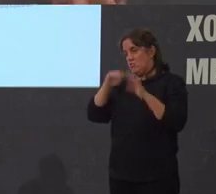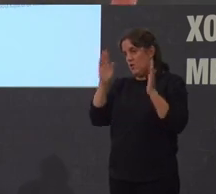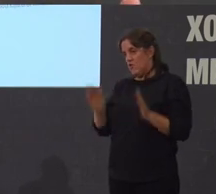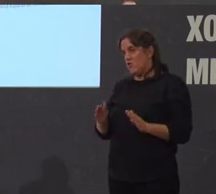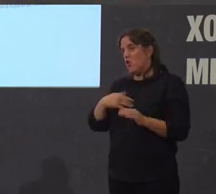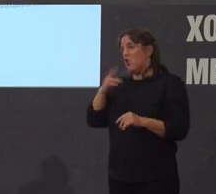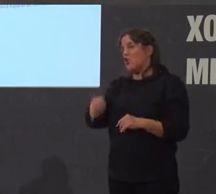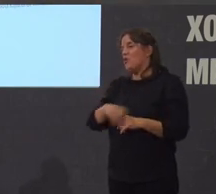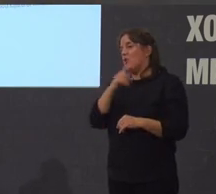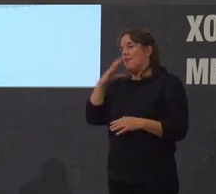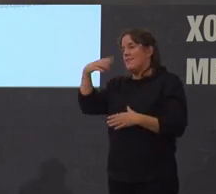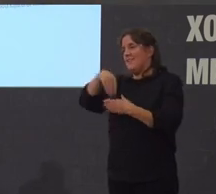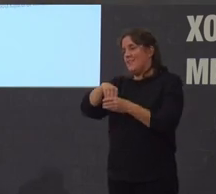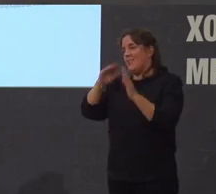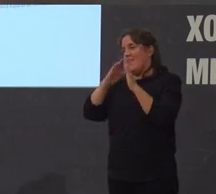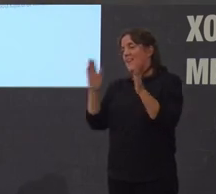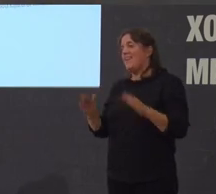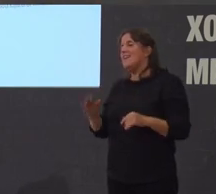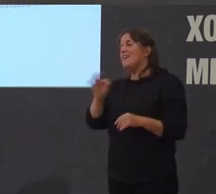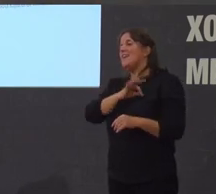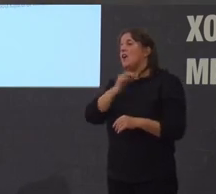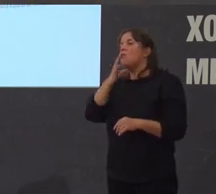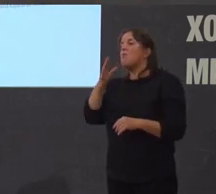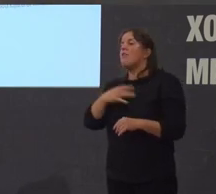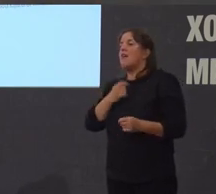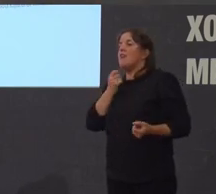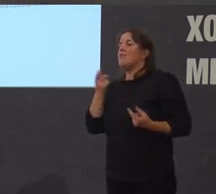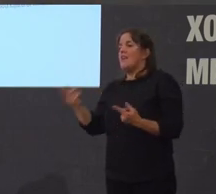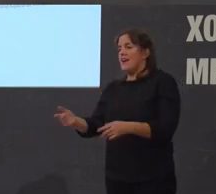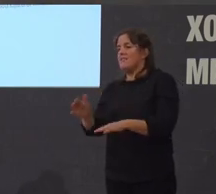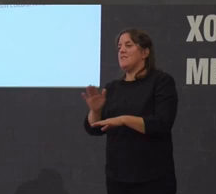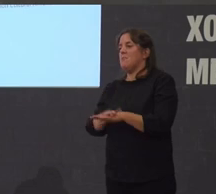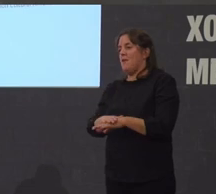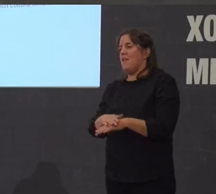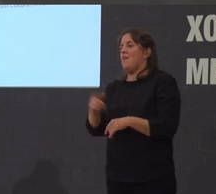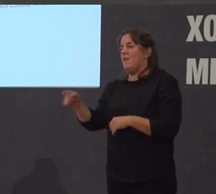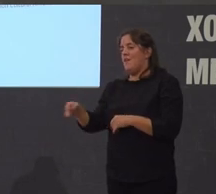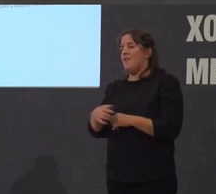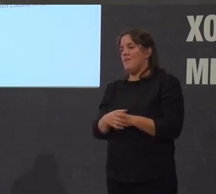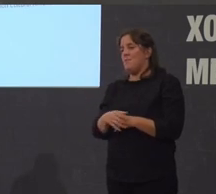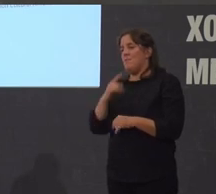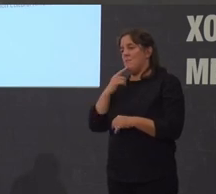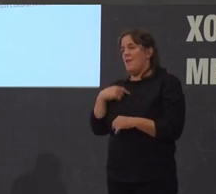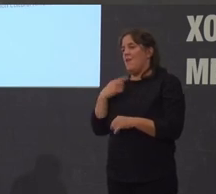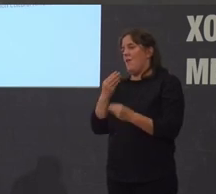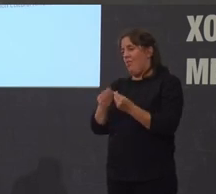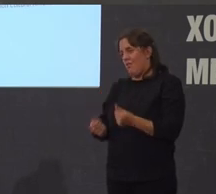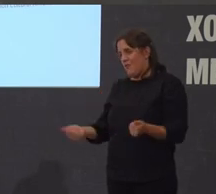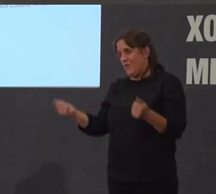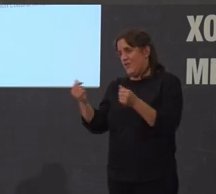un cierto religioso y por lo tanto podían entregarse perfectamente para ser fundidas